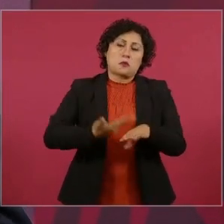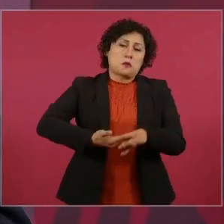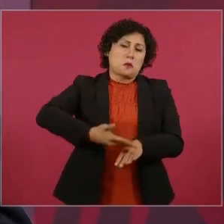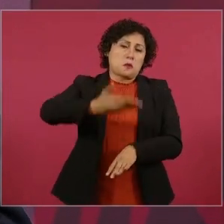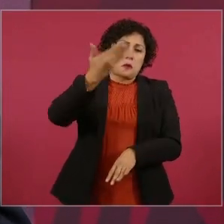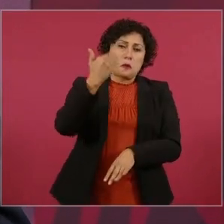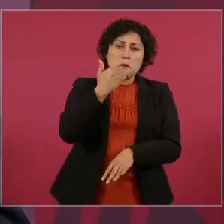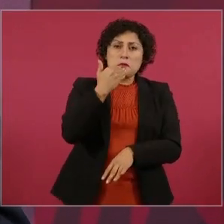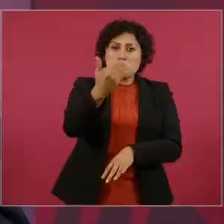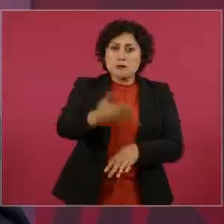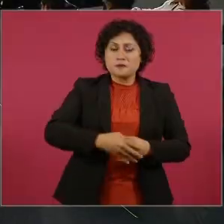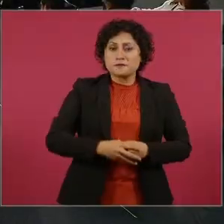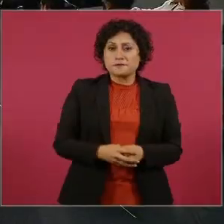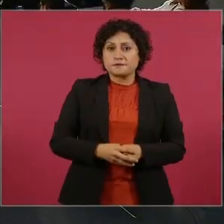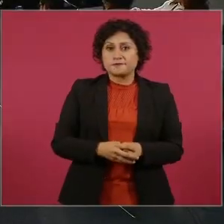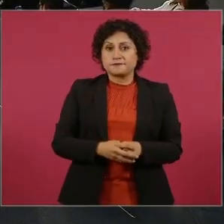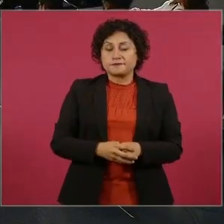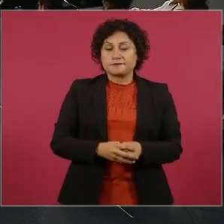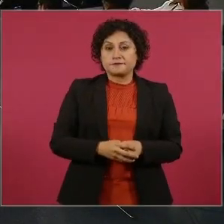realmente